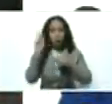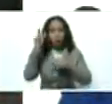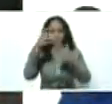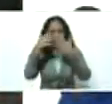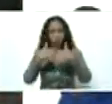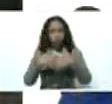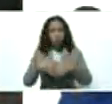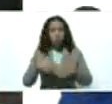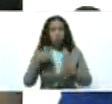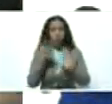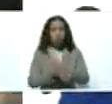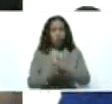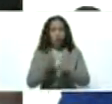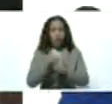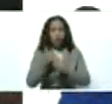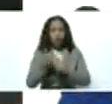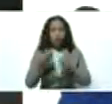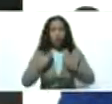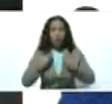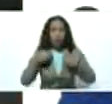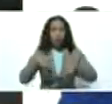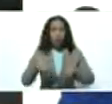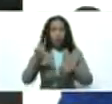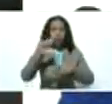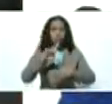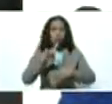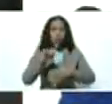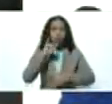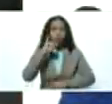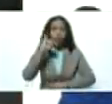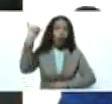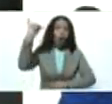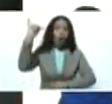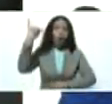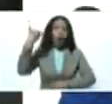situación que vivimos actualmente en América Latina y de denuncia a los planes del imperio.